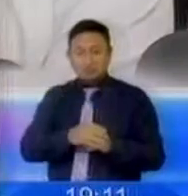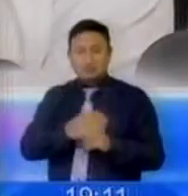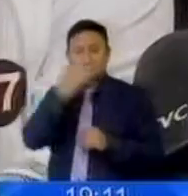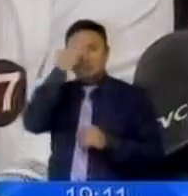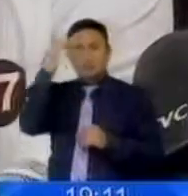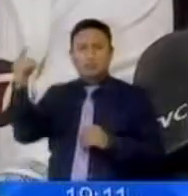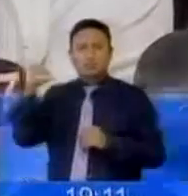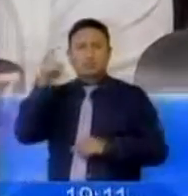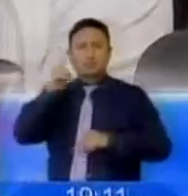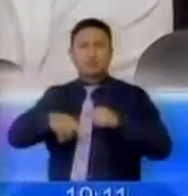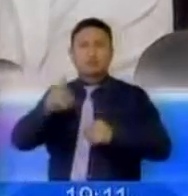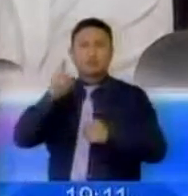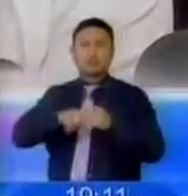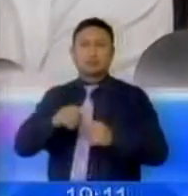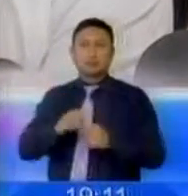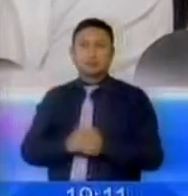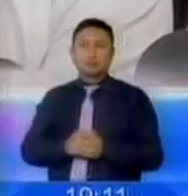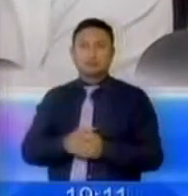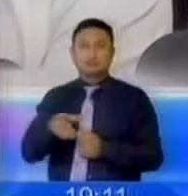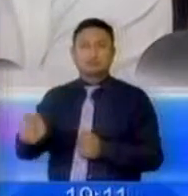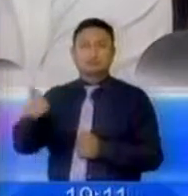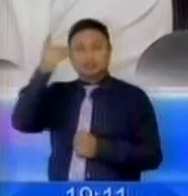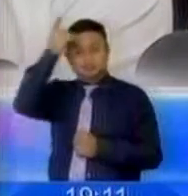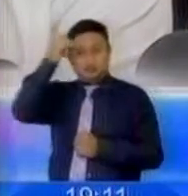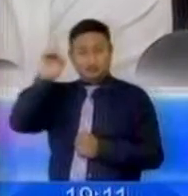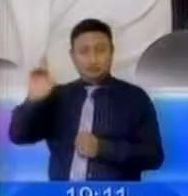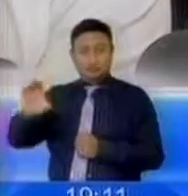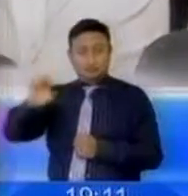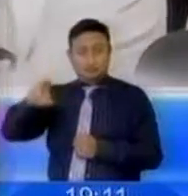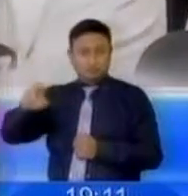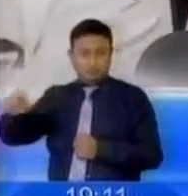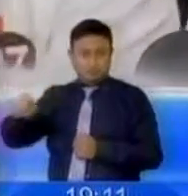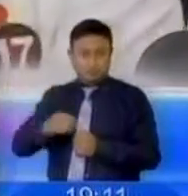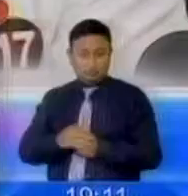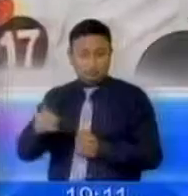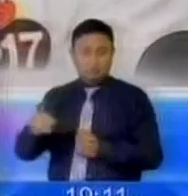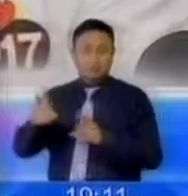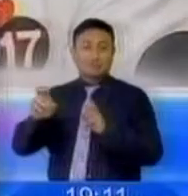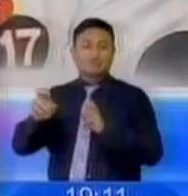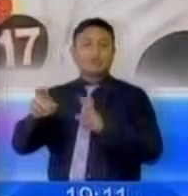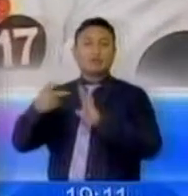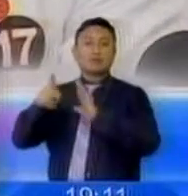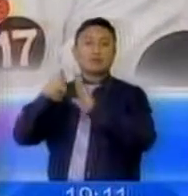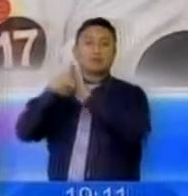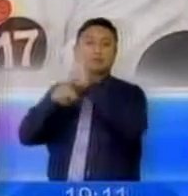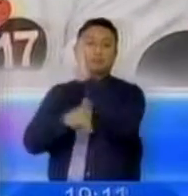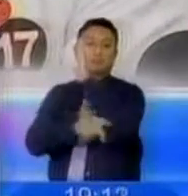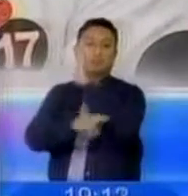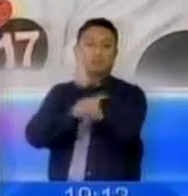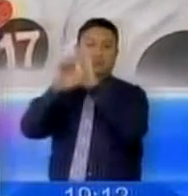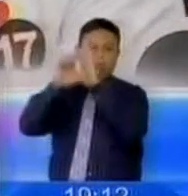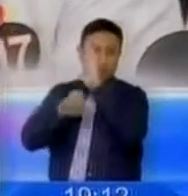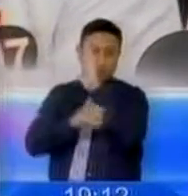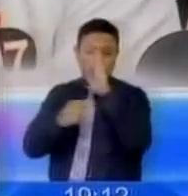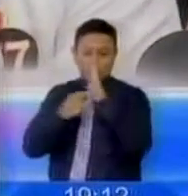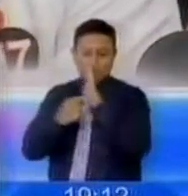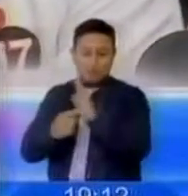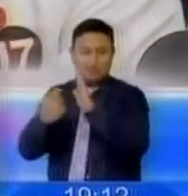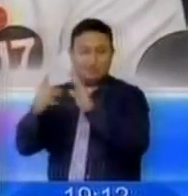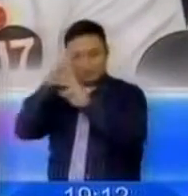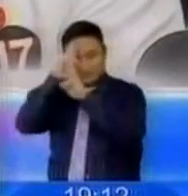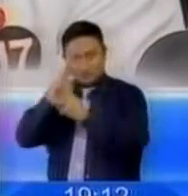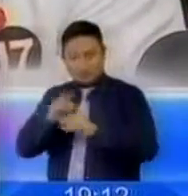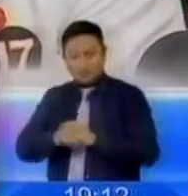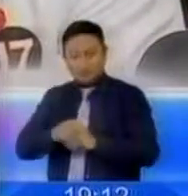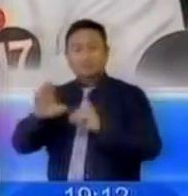Esta resolución contraviene los principios democráticos contemplados en la Constitución, en el Código